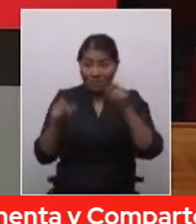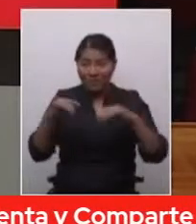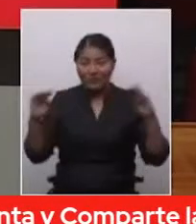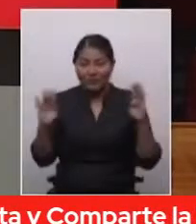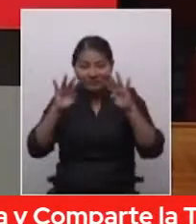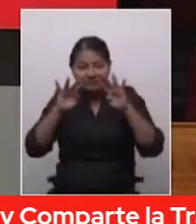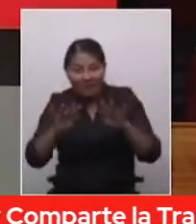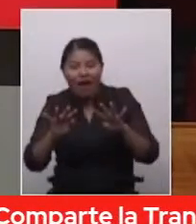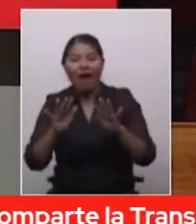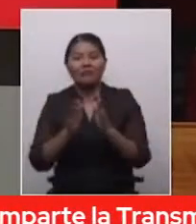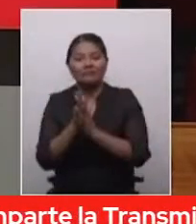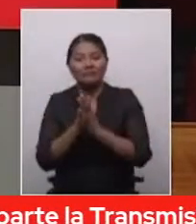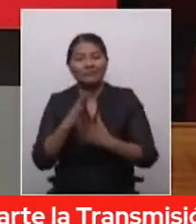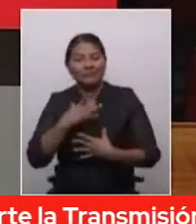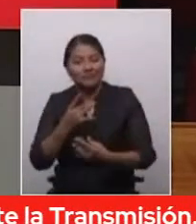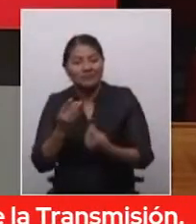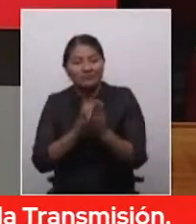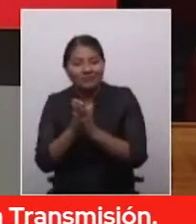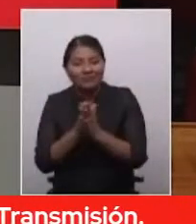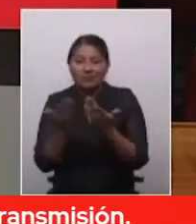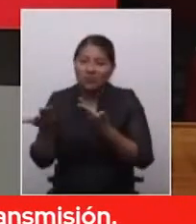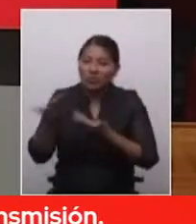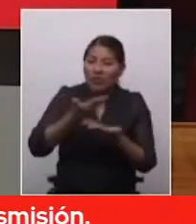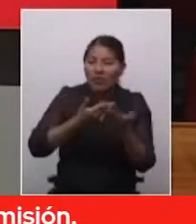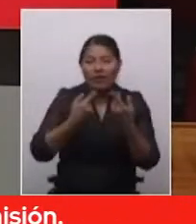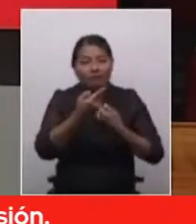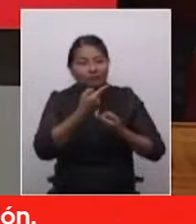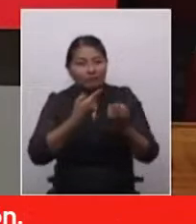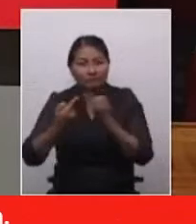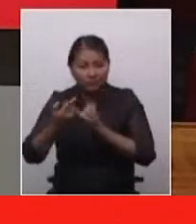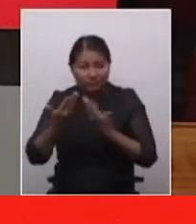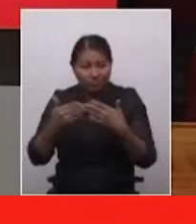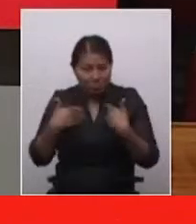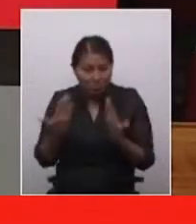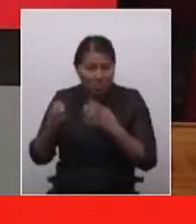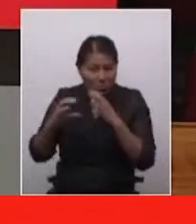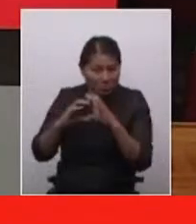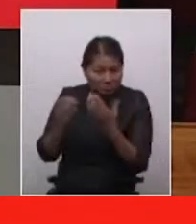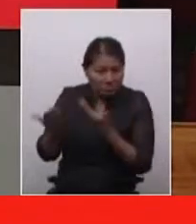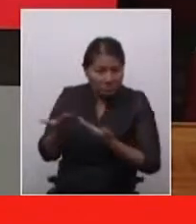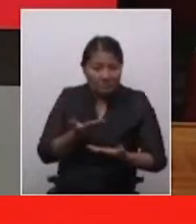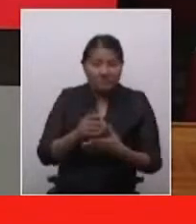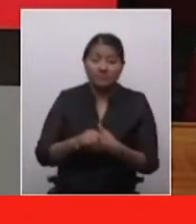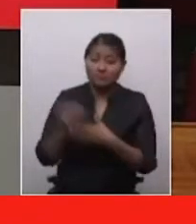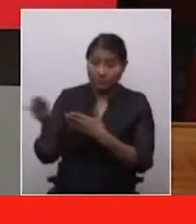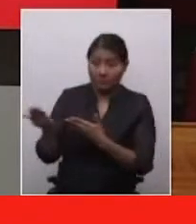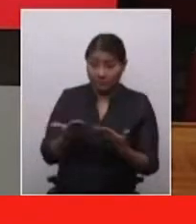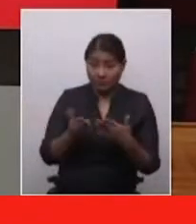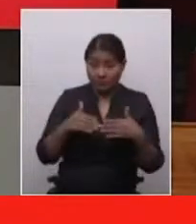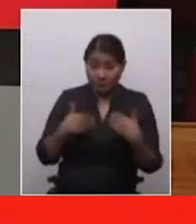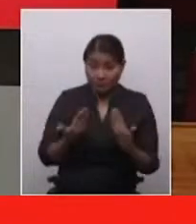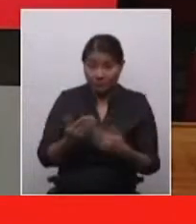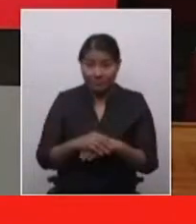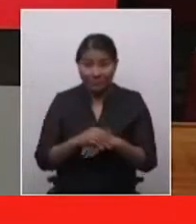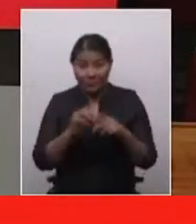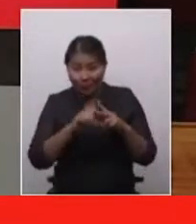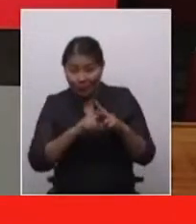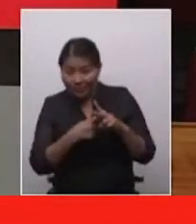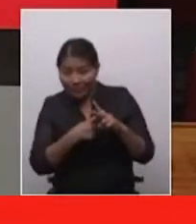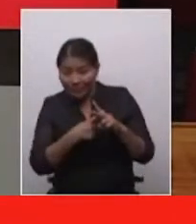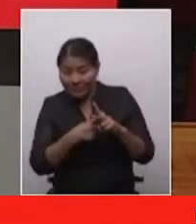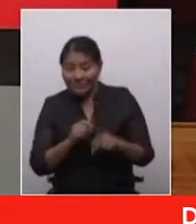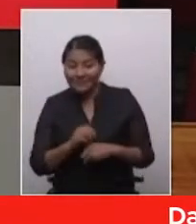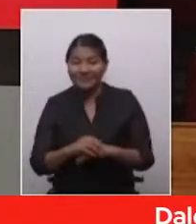a ser sumamente interesante también, por supuesto, discutirlo y conversarlo. Perfecto, comenzamos, Josefina. Así es.